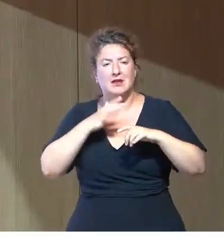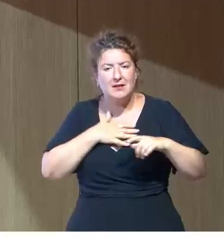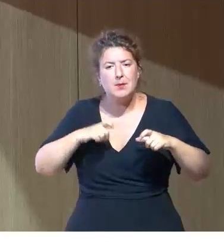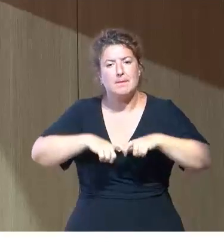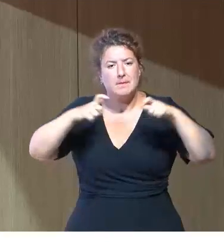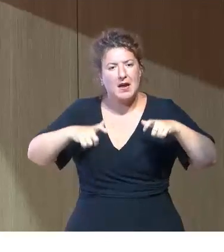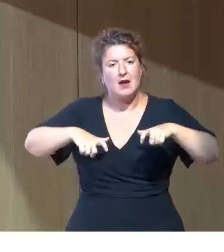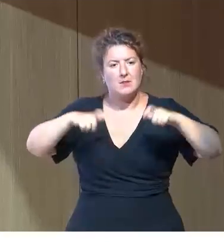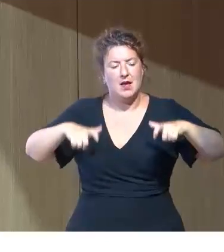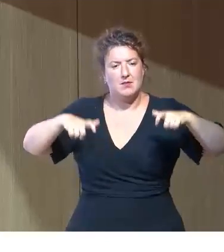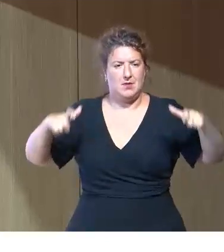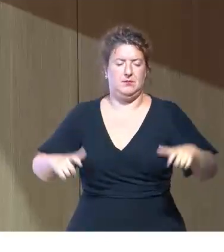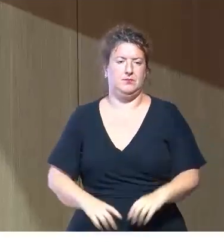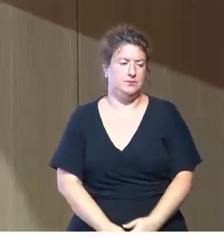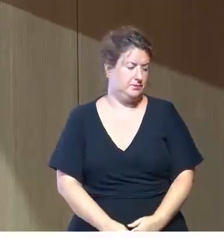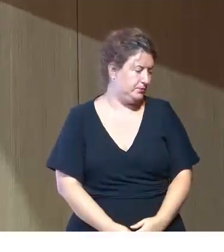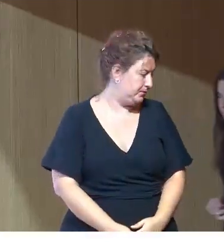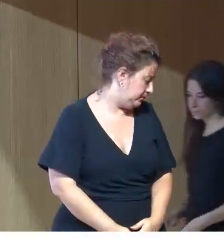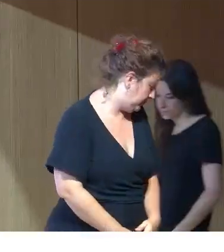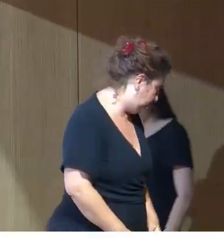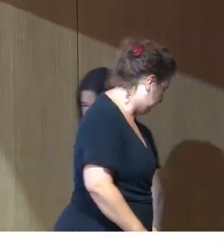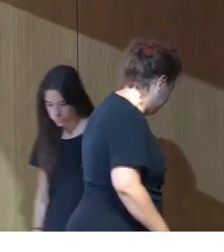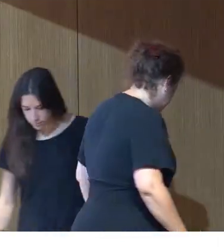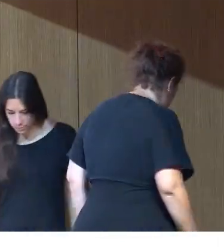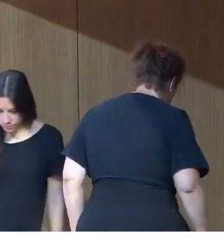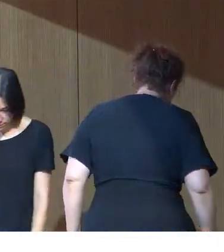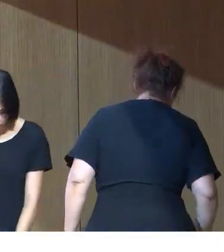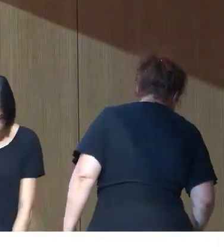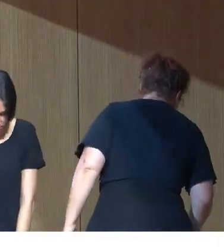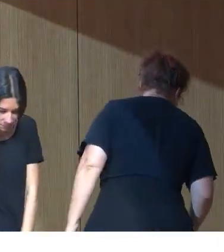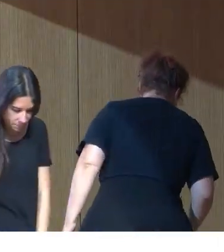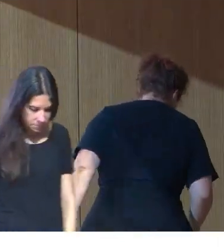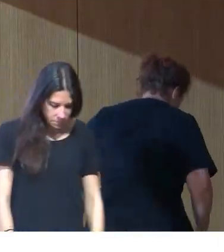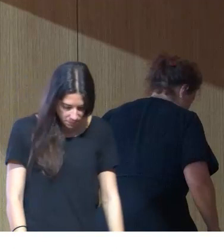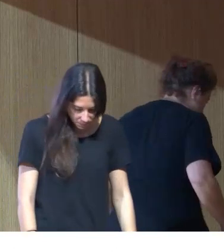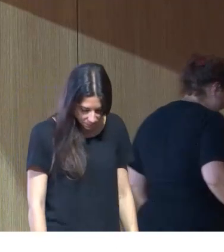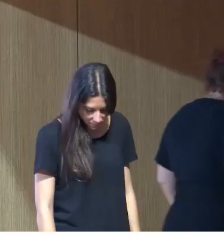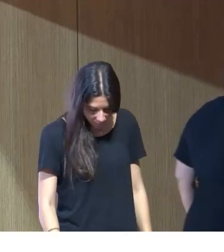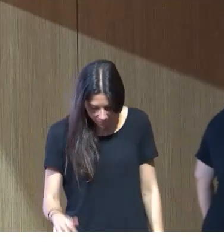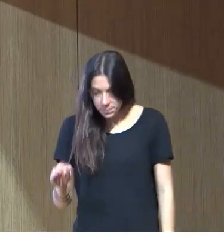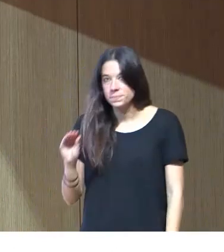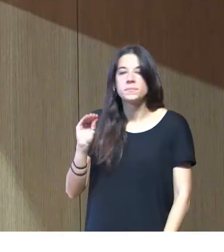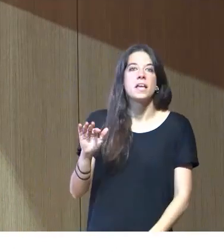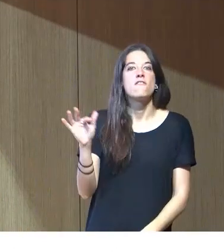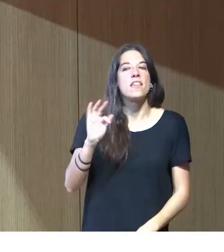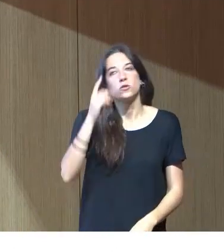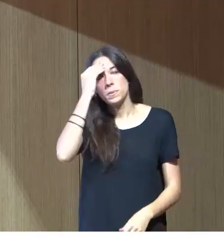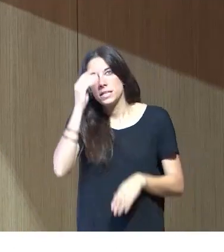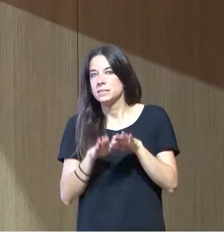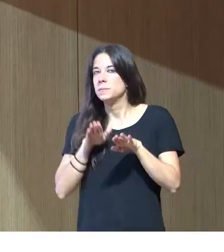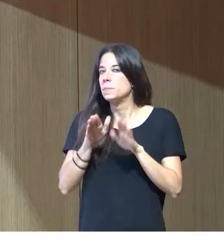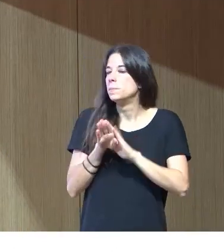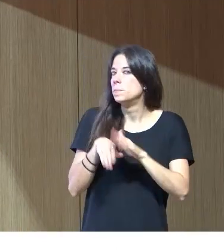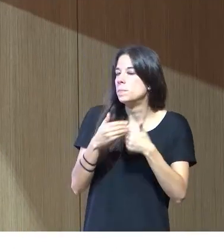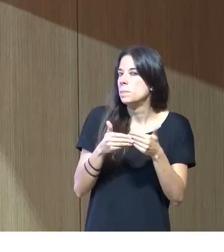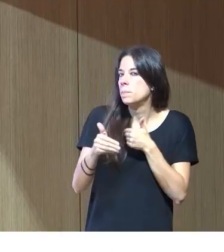sino llegar a los hechos Francisco tú como que crees que debemos afrontar en los próximos pasos no servicios sociales empleo cuál es